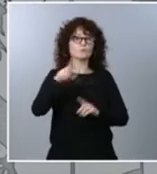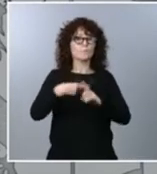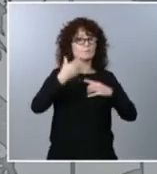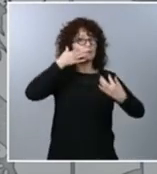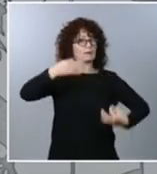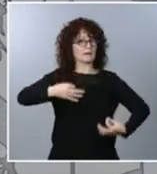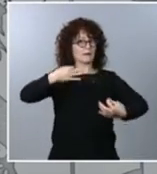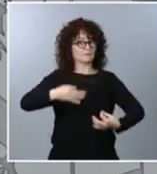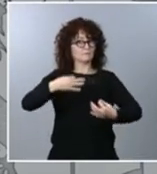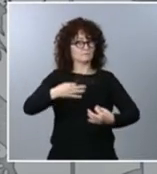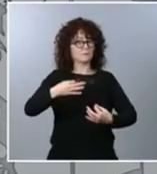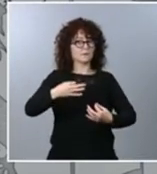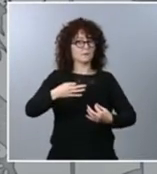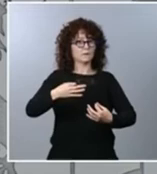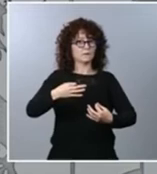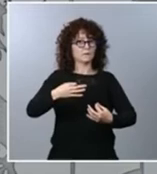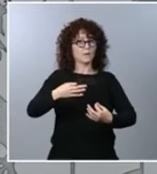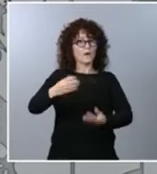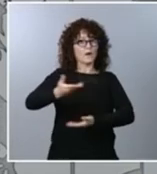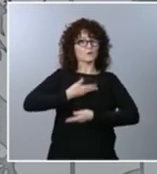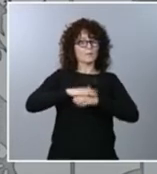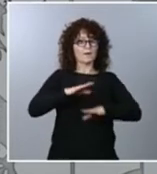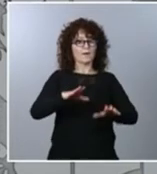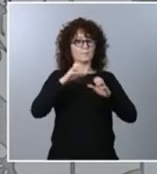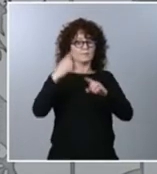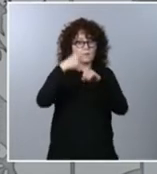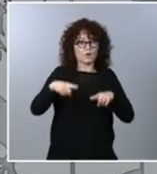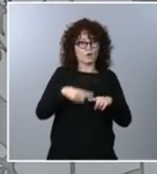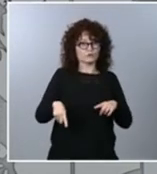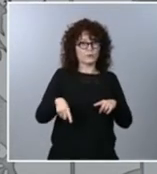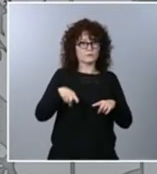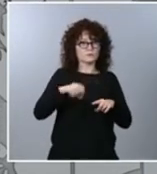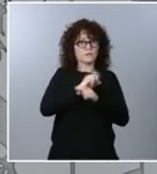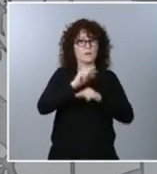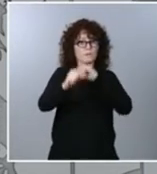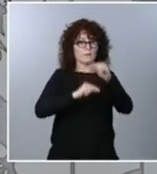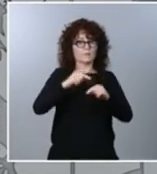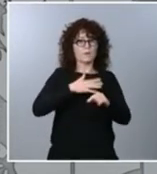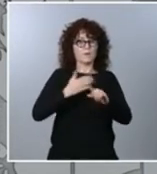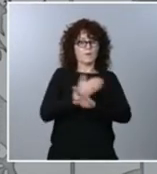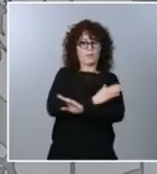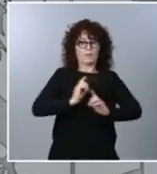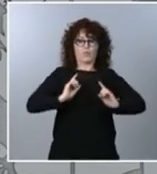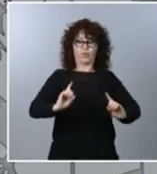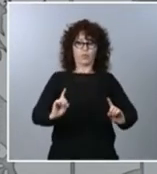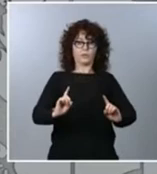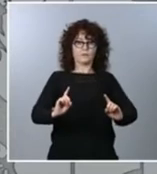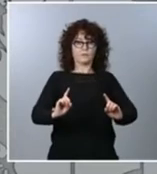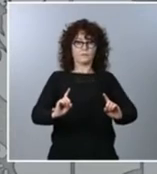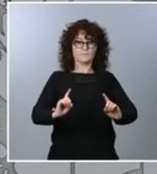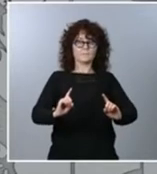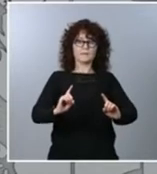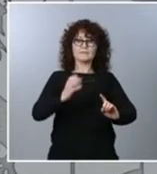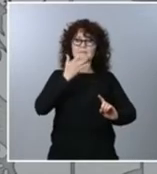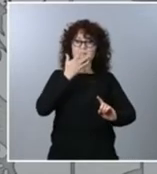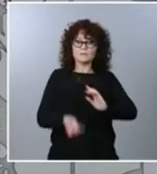a aprender las lecciones de esta pandemia para estar mejor preparados y para afrontar mejores, de manera más